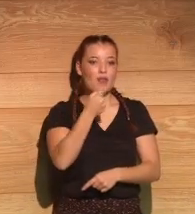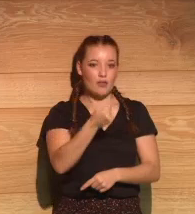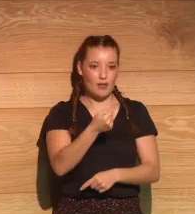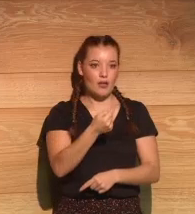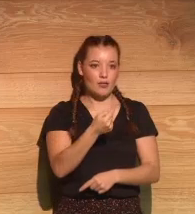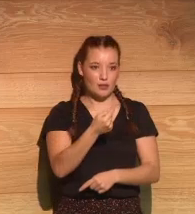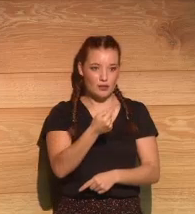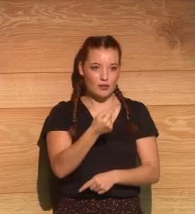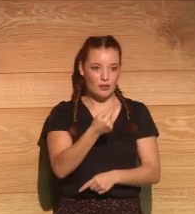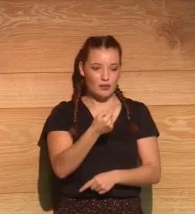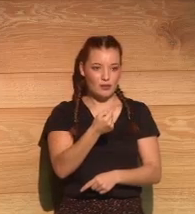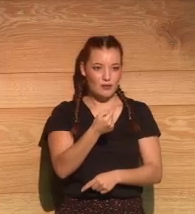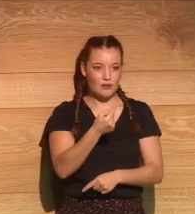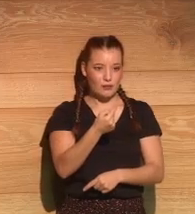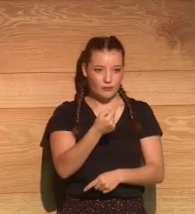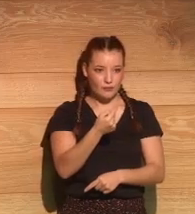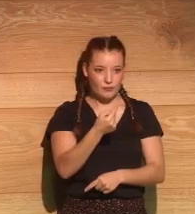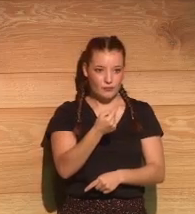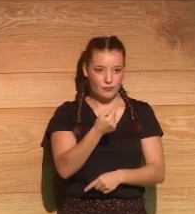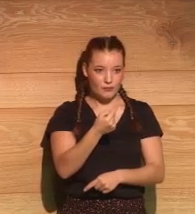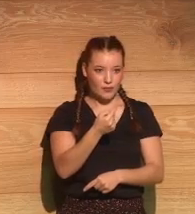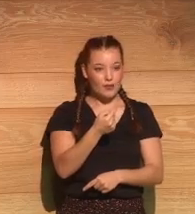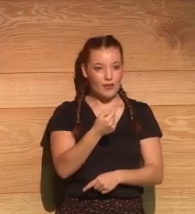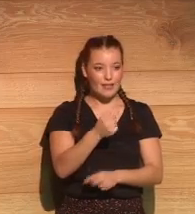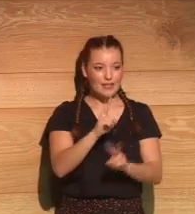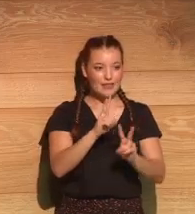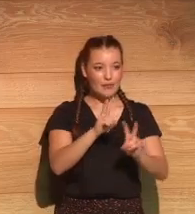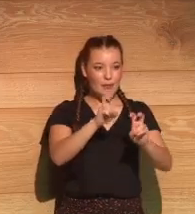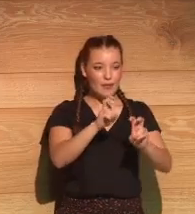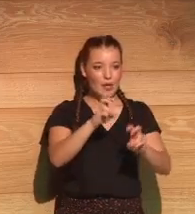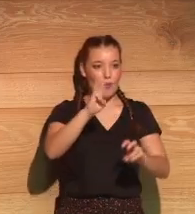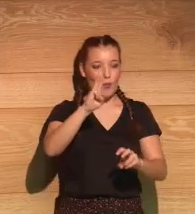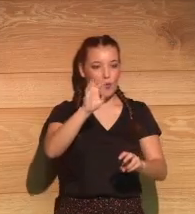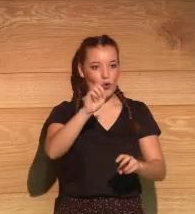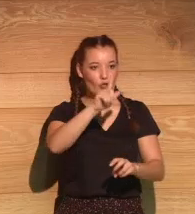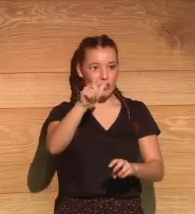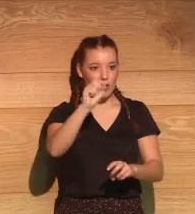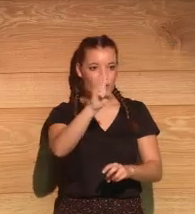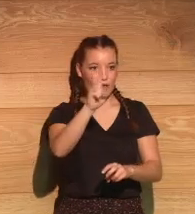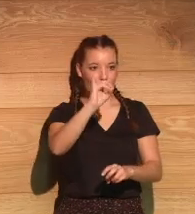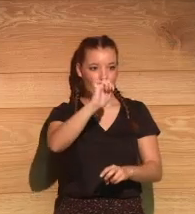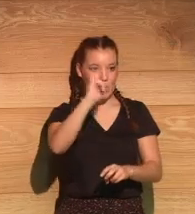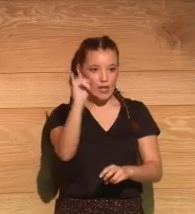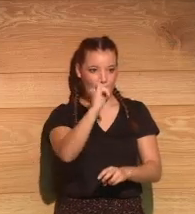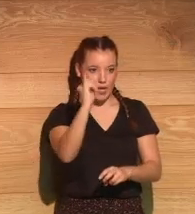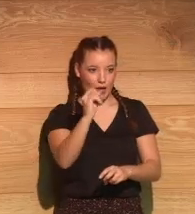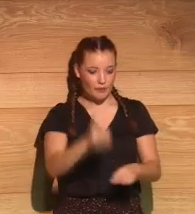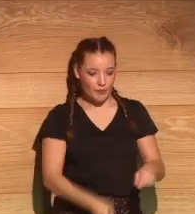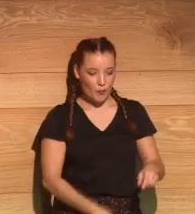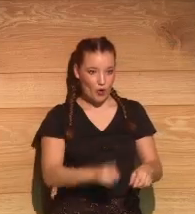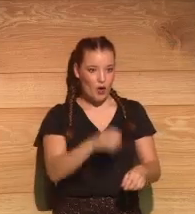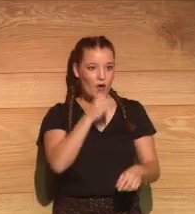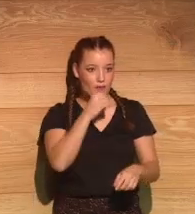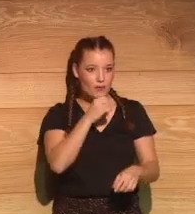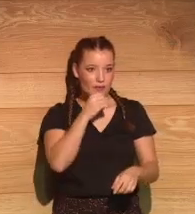te referías a Juan Soto Ibars como un polla vieja, y entonces que polla vieja es un término que utilizamos pues para hablar